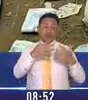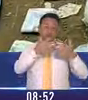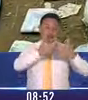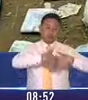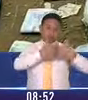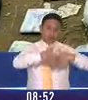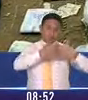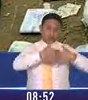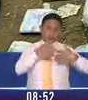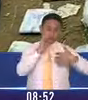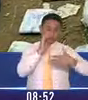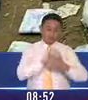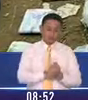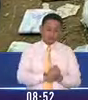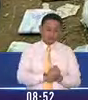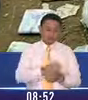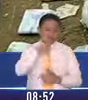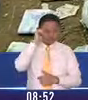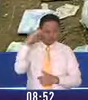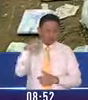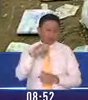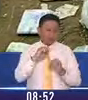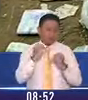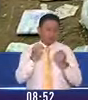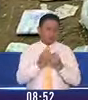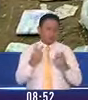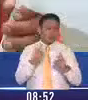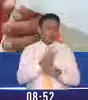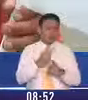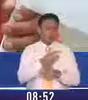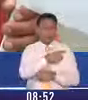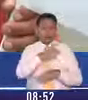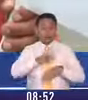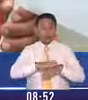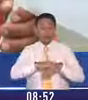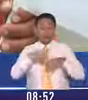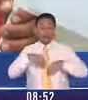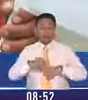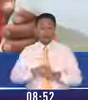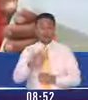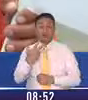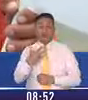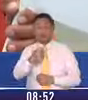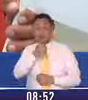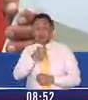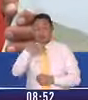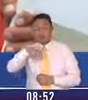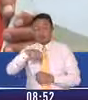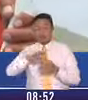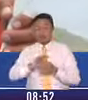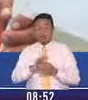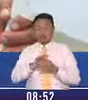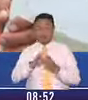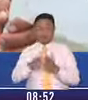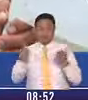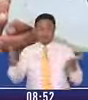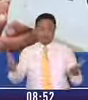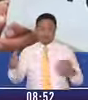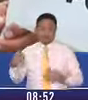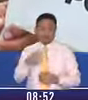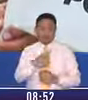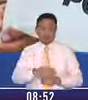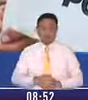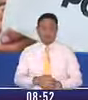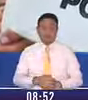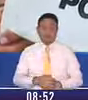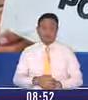droga. Recordemos que esta organización delictiva estuvo relacionada con el secuestro y asesinato del equipo de prensa de Diario